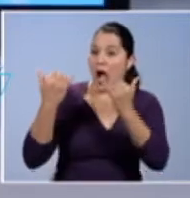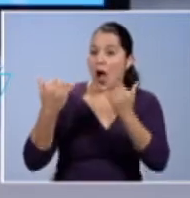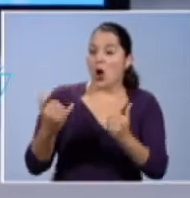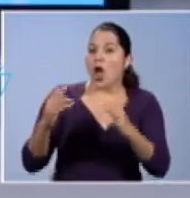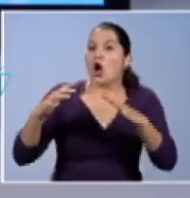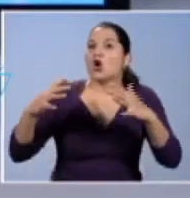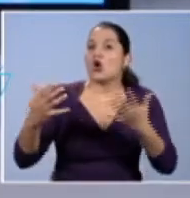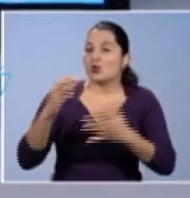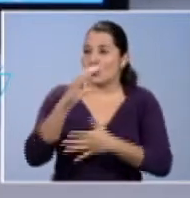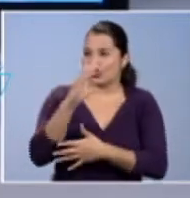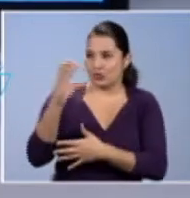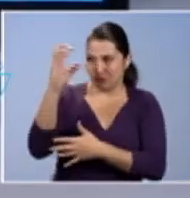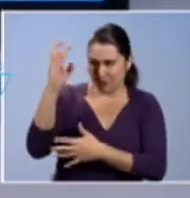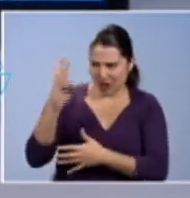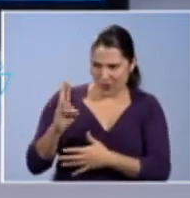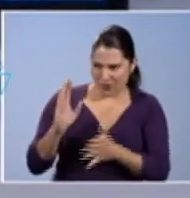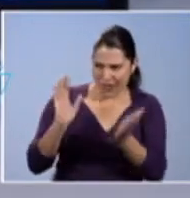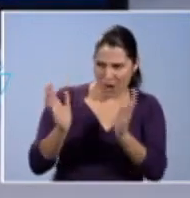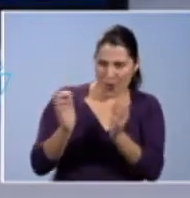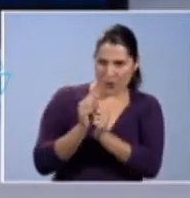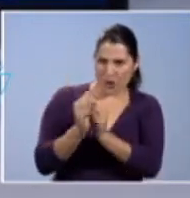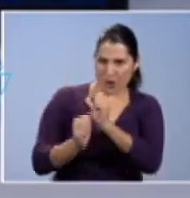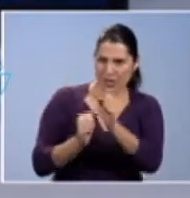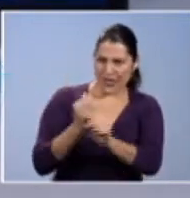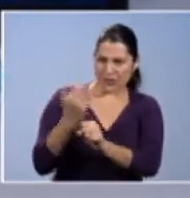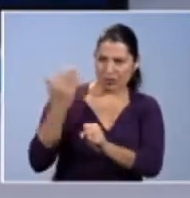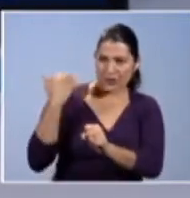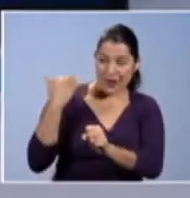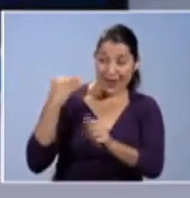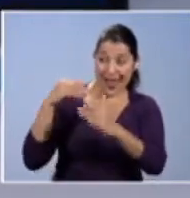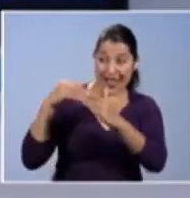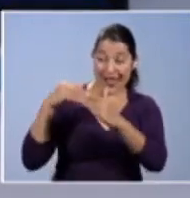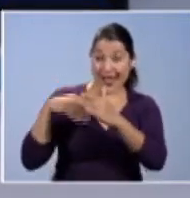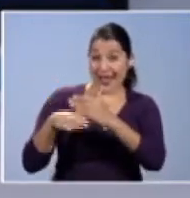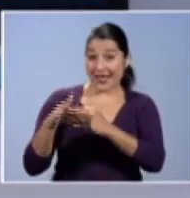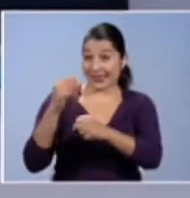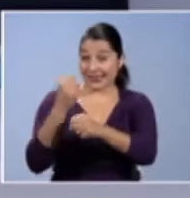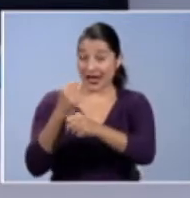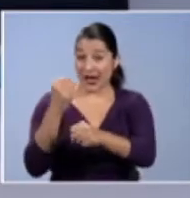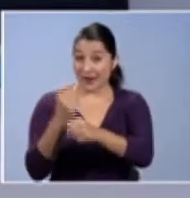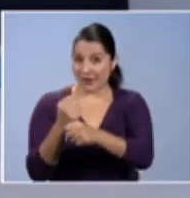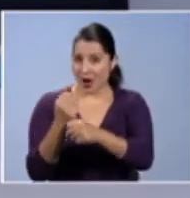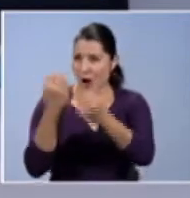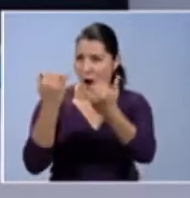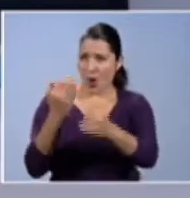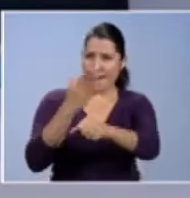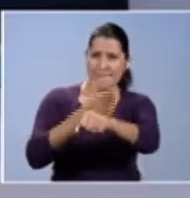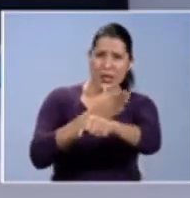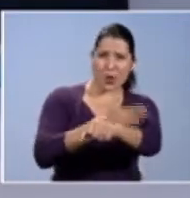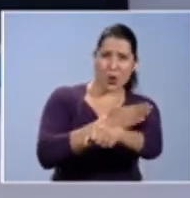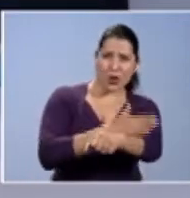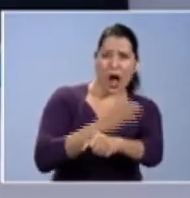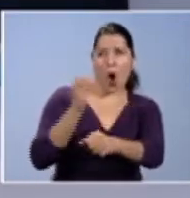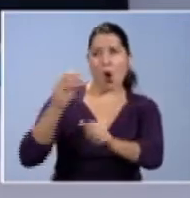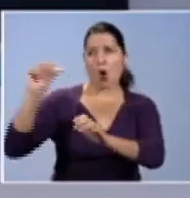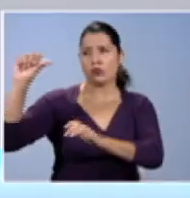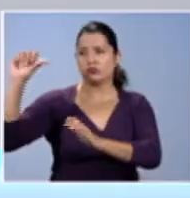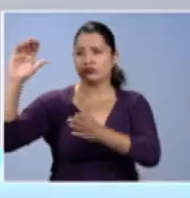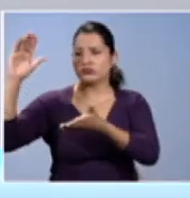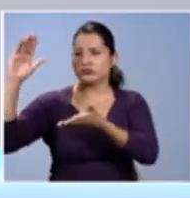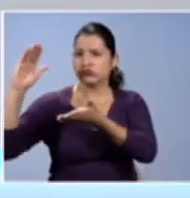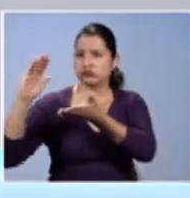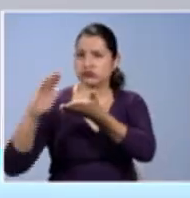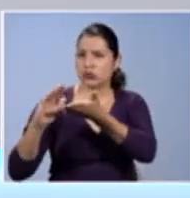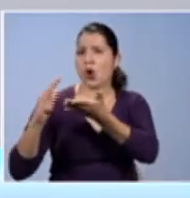expectativa a nivel nacional en el tema laboral? ¿Vemos que hay una mejora o hay disminución? ¿Cómo lo valoran ustedes? Mire,